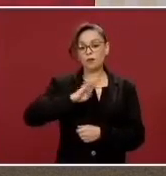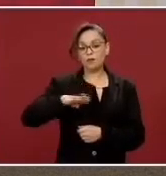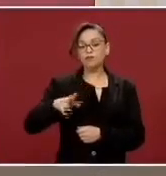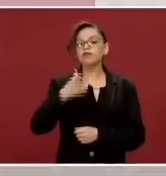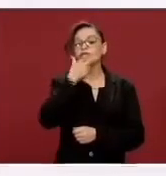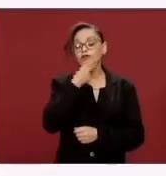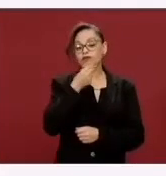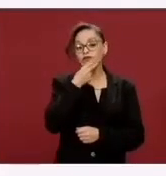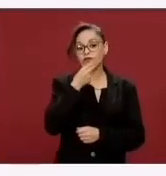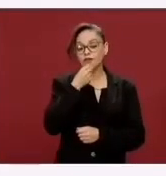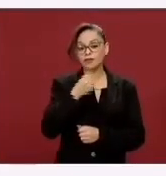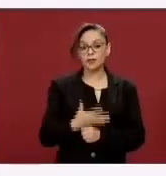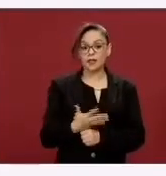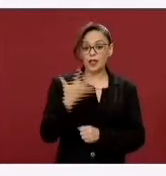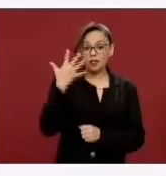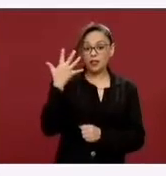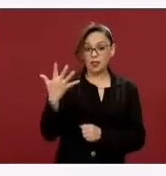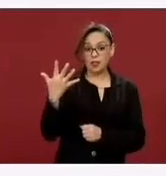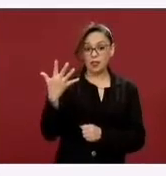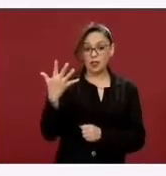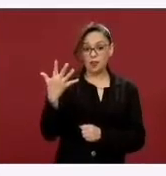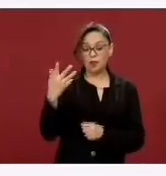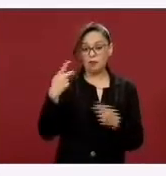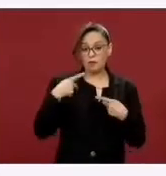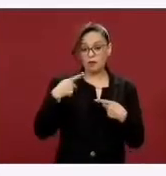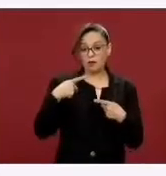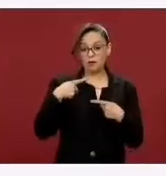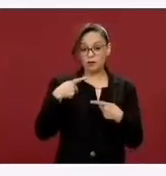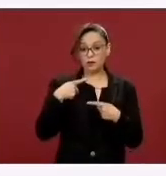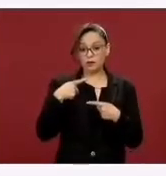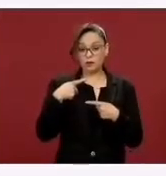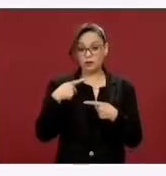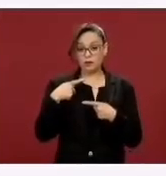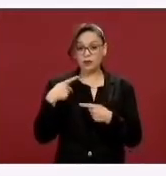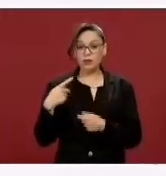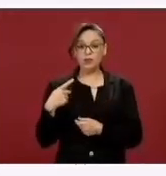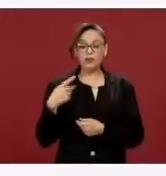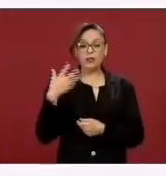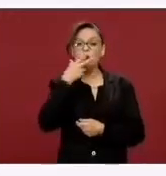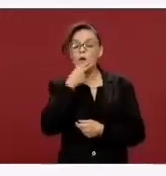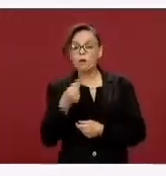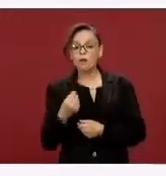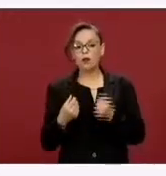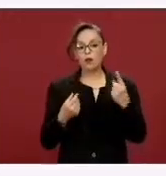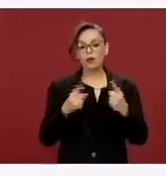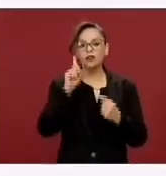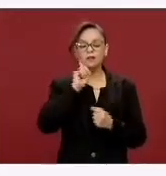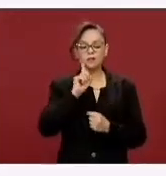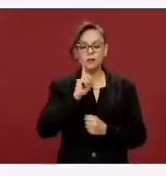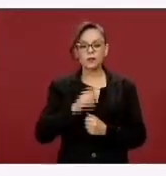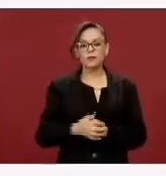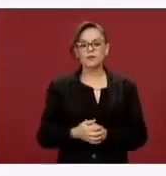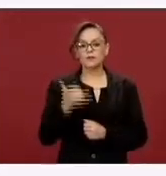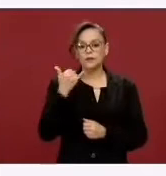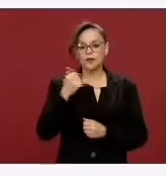de los 6 fueron hombres, y también las instituciones en donde ocurrieron los